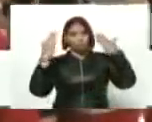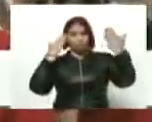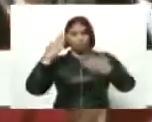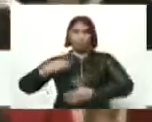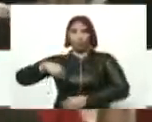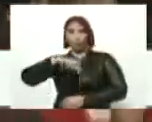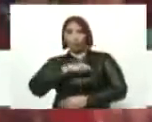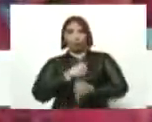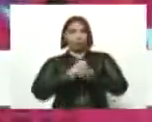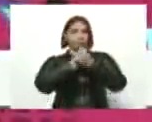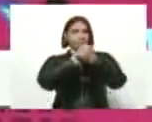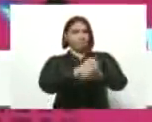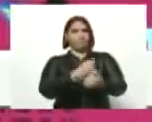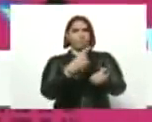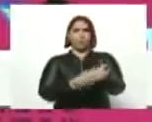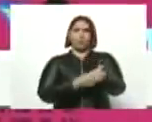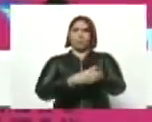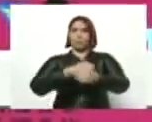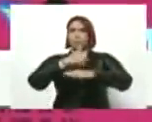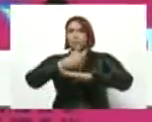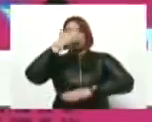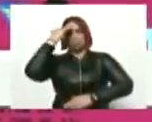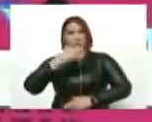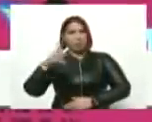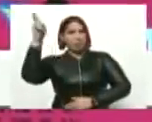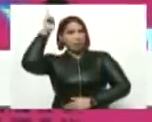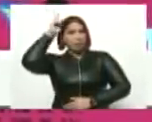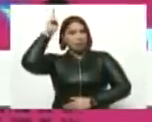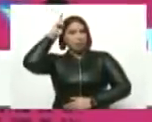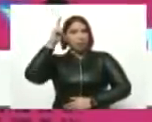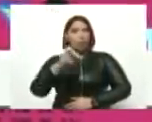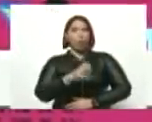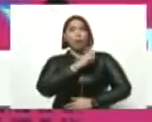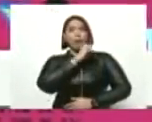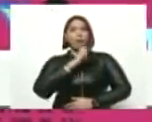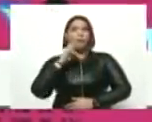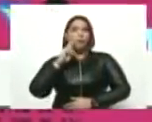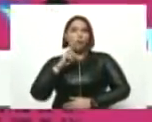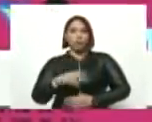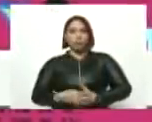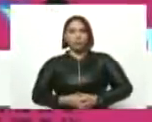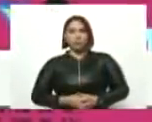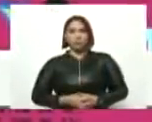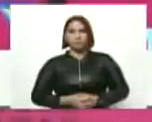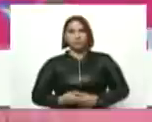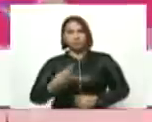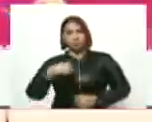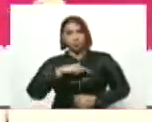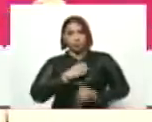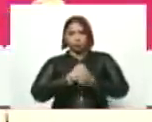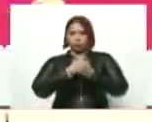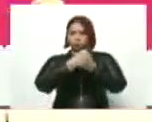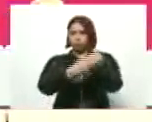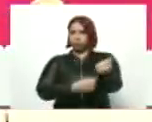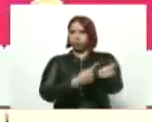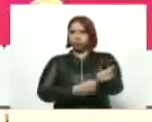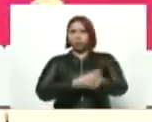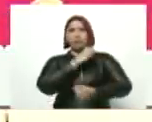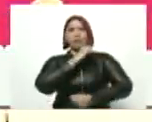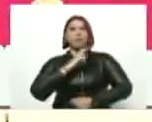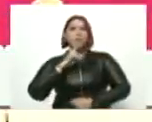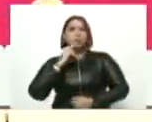nuestro querido hermano comandante en jefe indio, Evo Morales. Nuestro querido hermano Evo